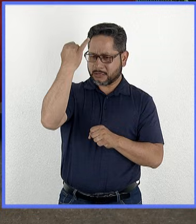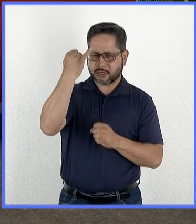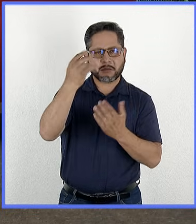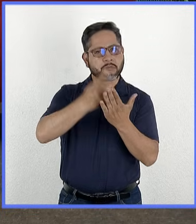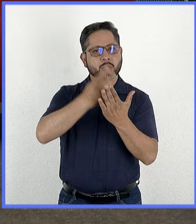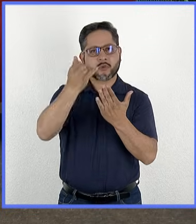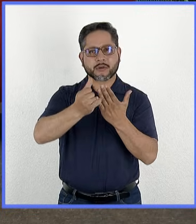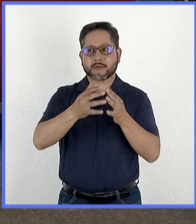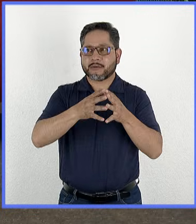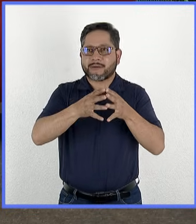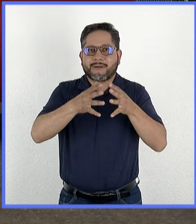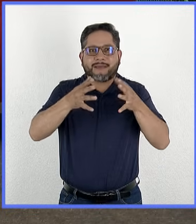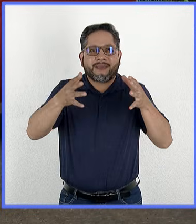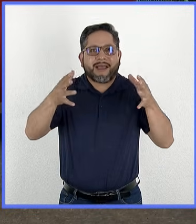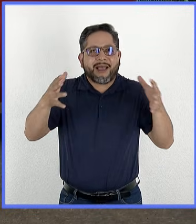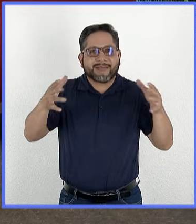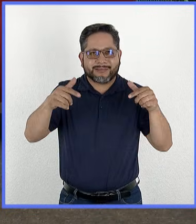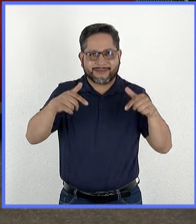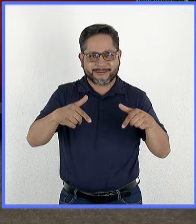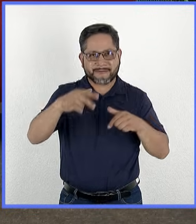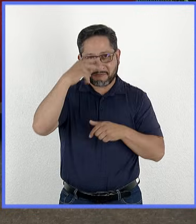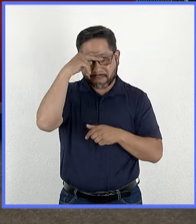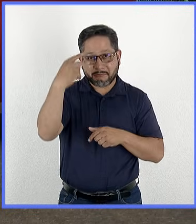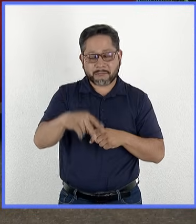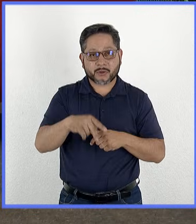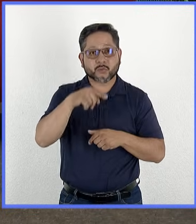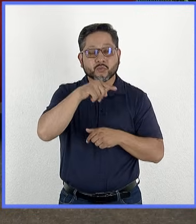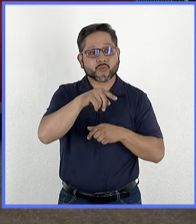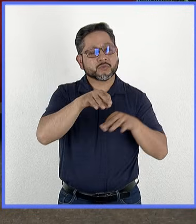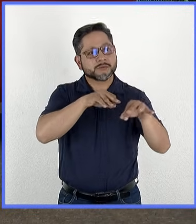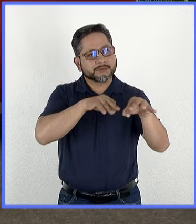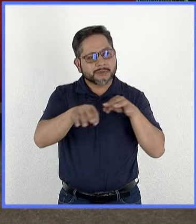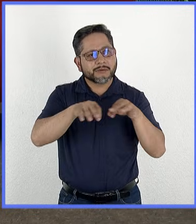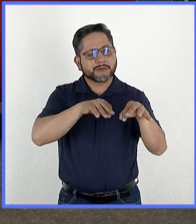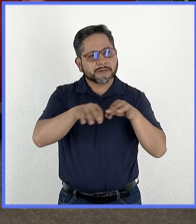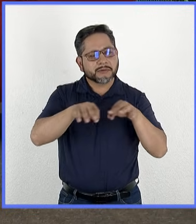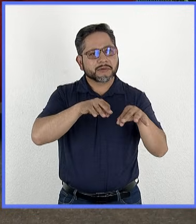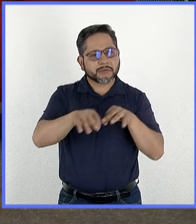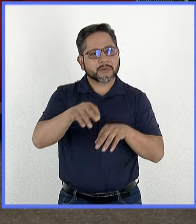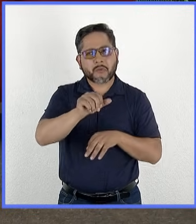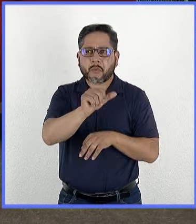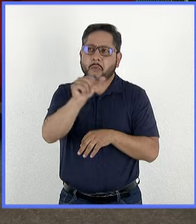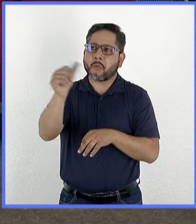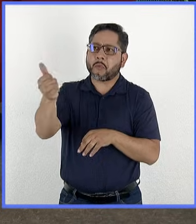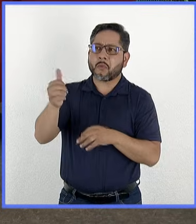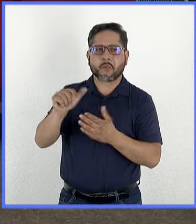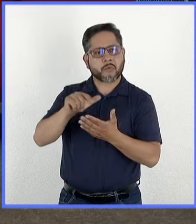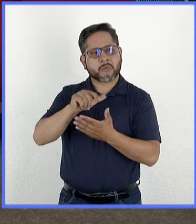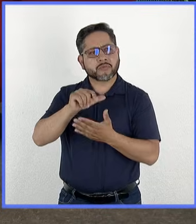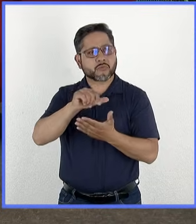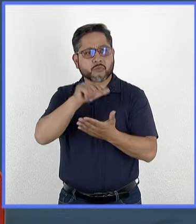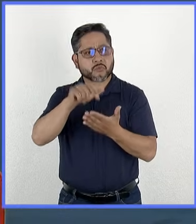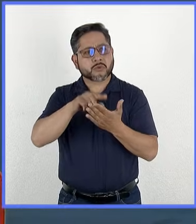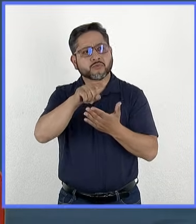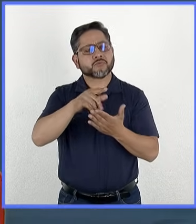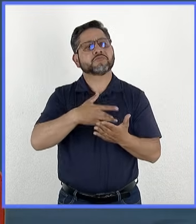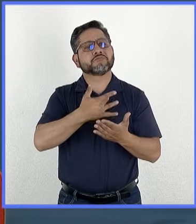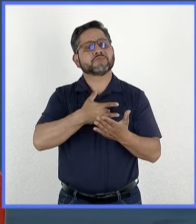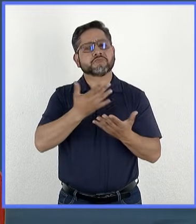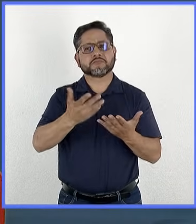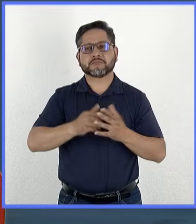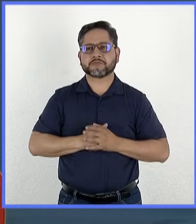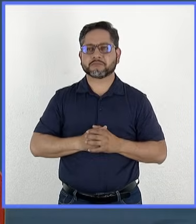que es el más grande de México y así lo consideran, cuando ha estado trabajando de forma cotidiana o constante en otras iniciativas?